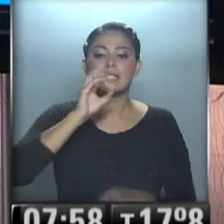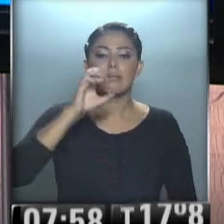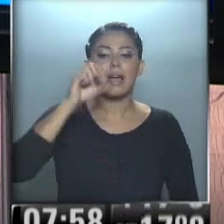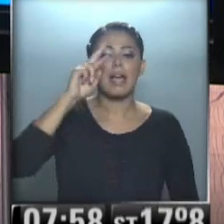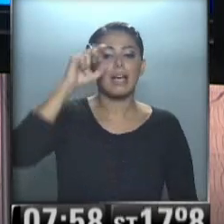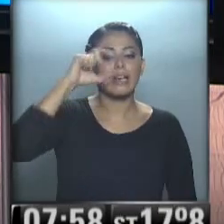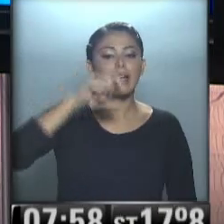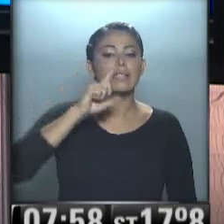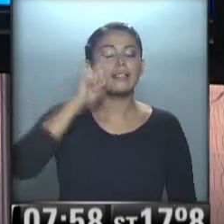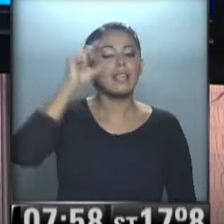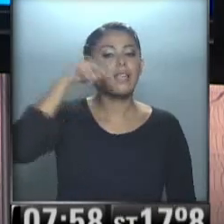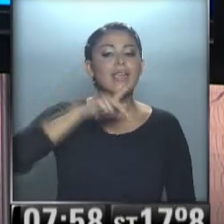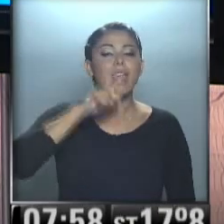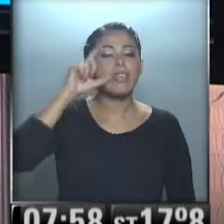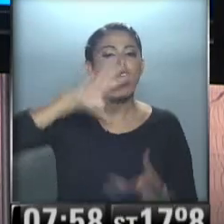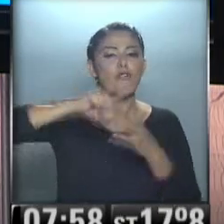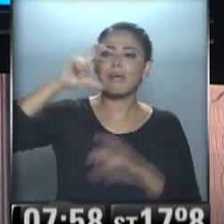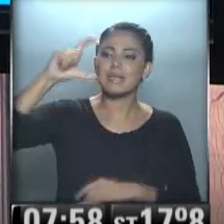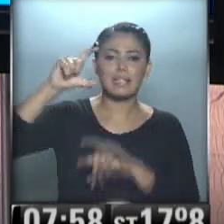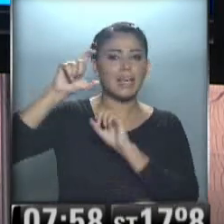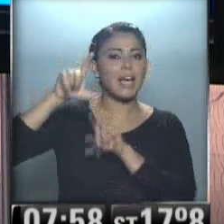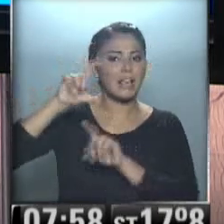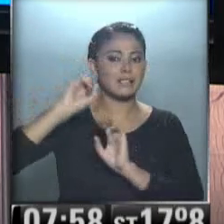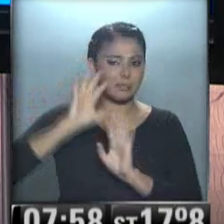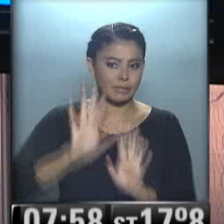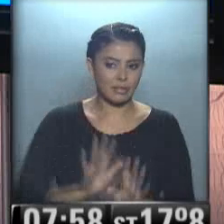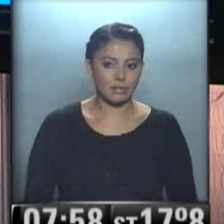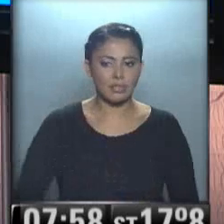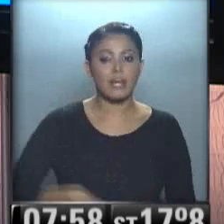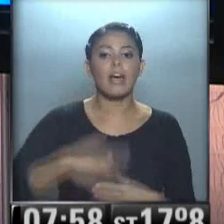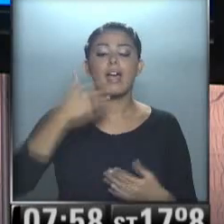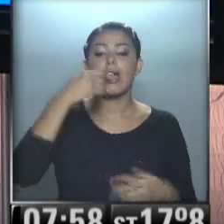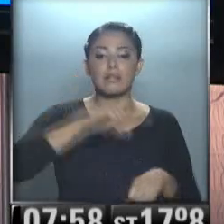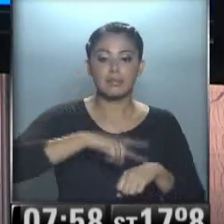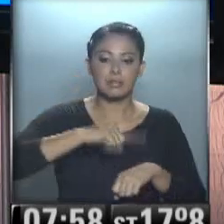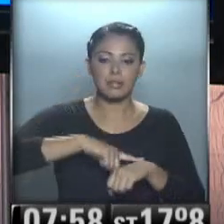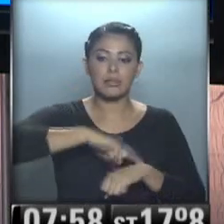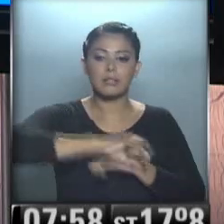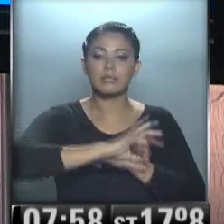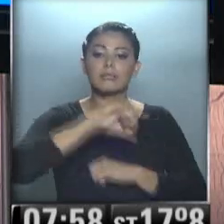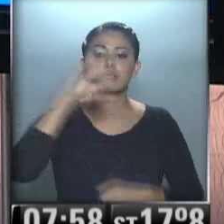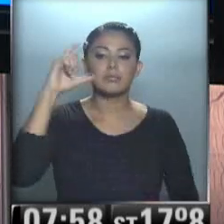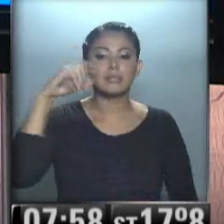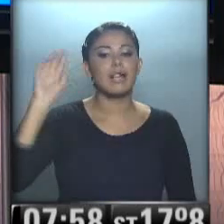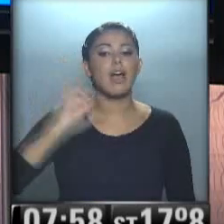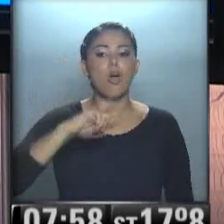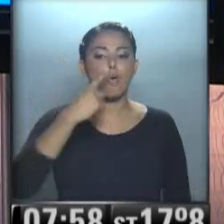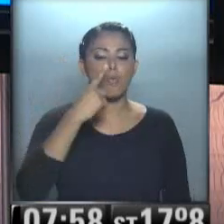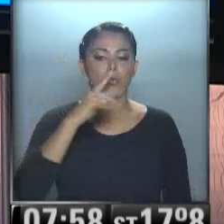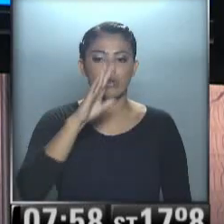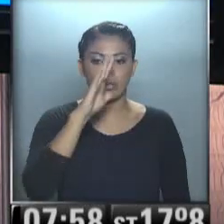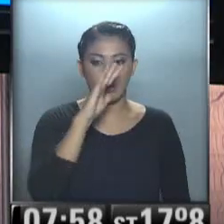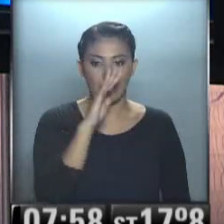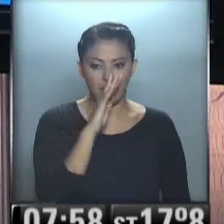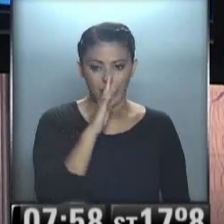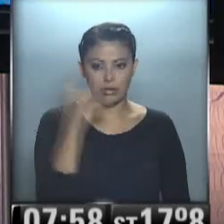la formita de C en el cielo, luna creciente, 13:14 y se va a las 0:22